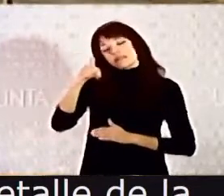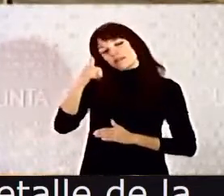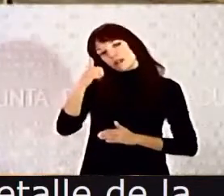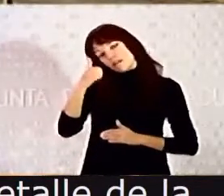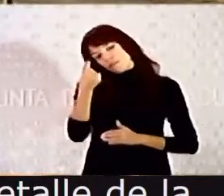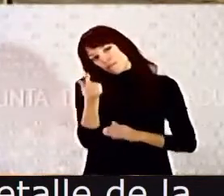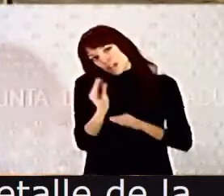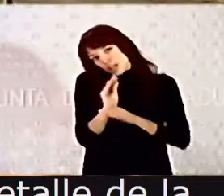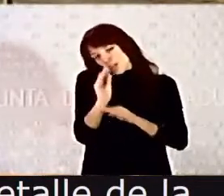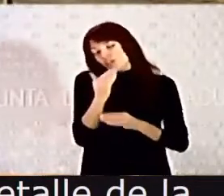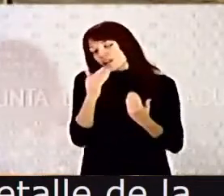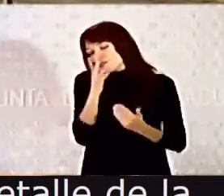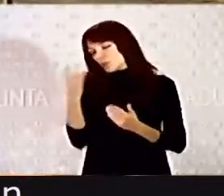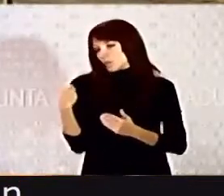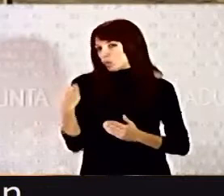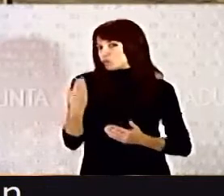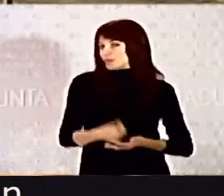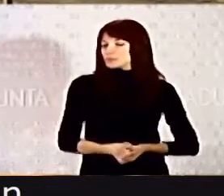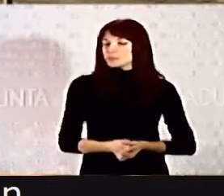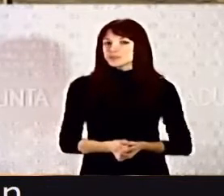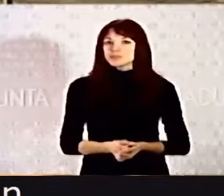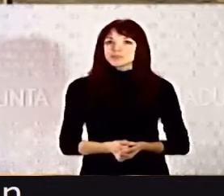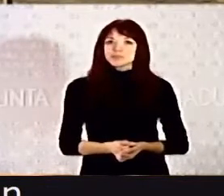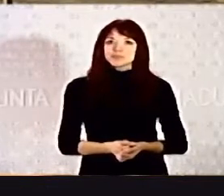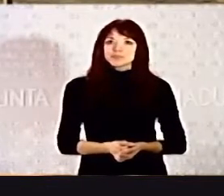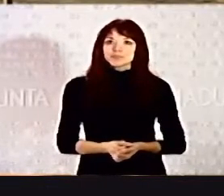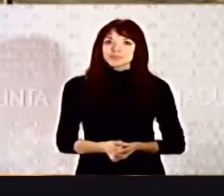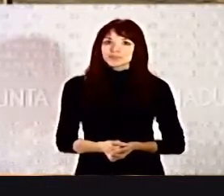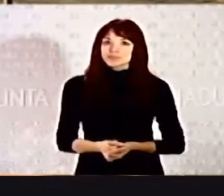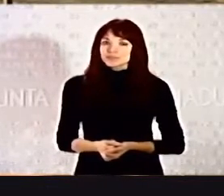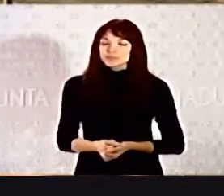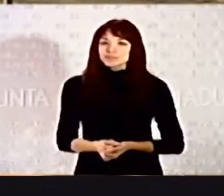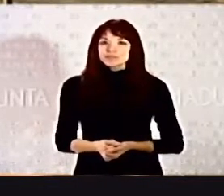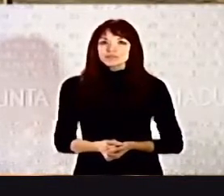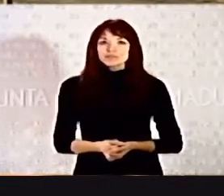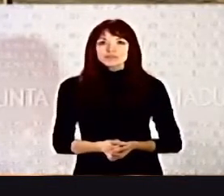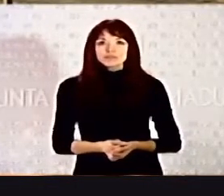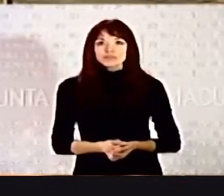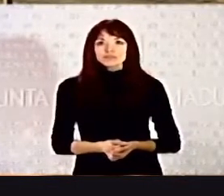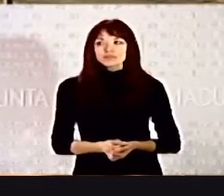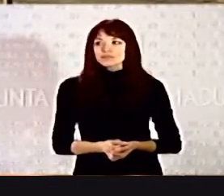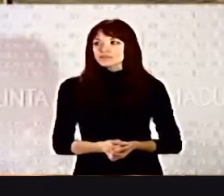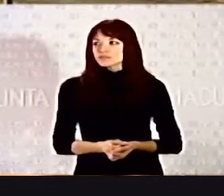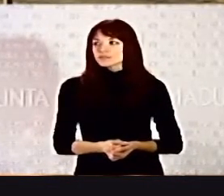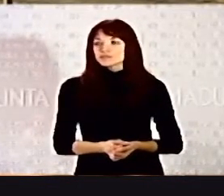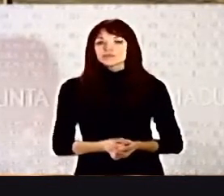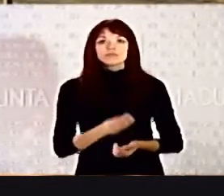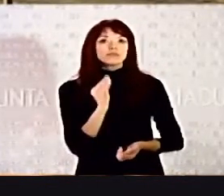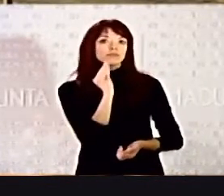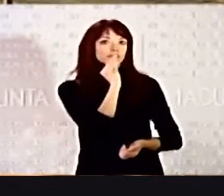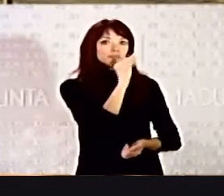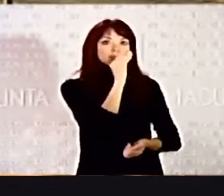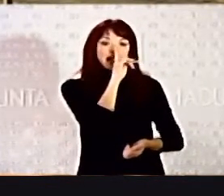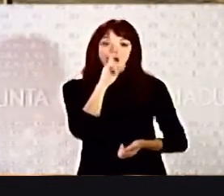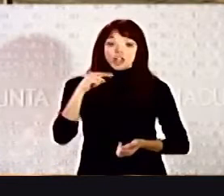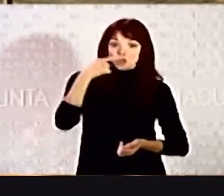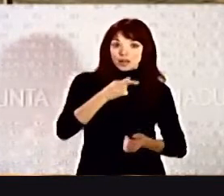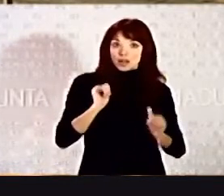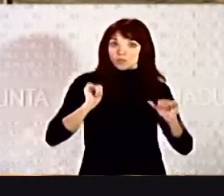pregunta. Cuando